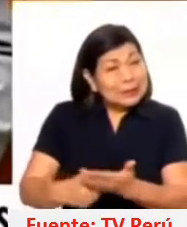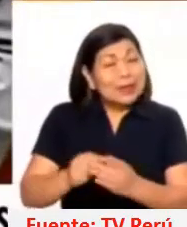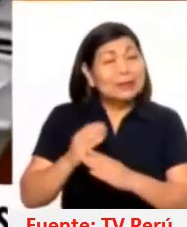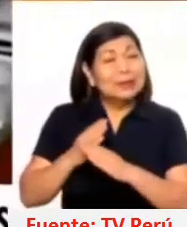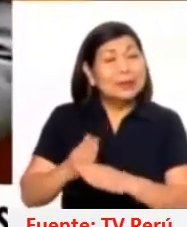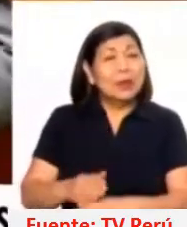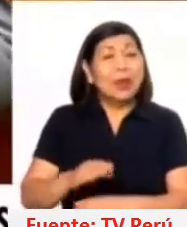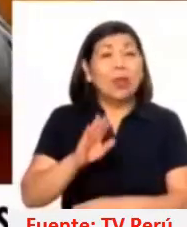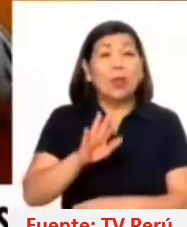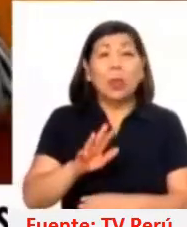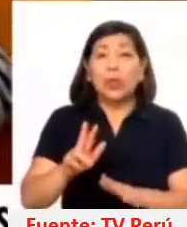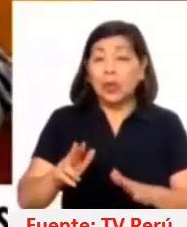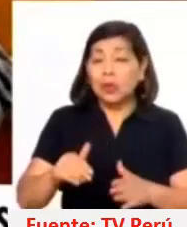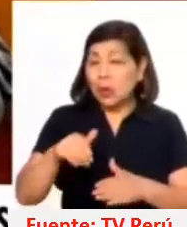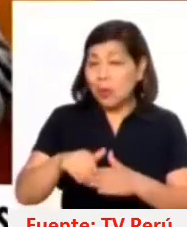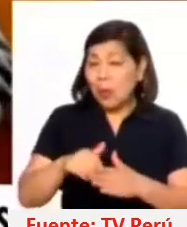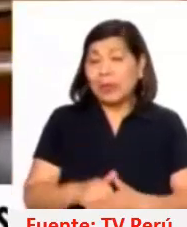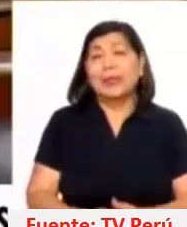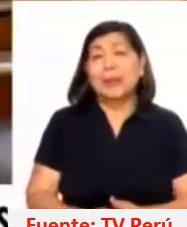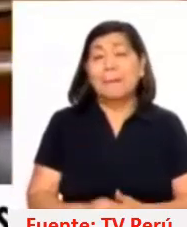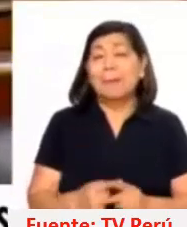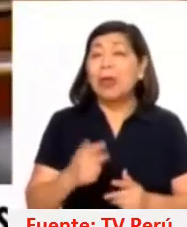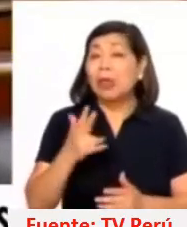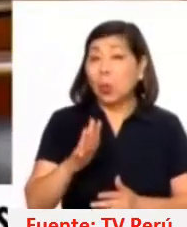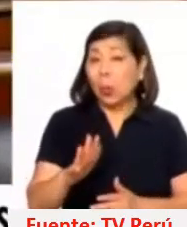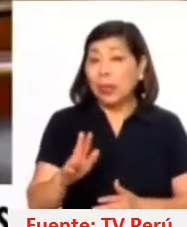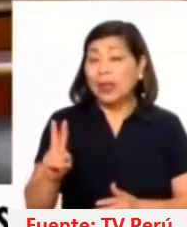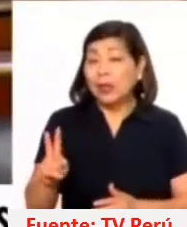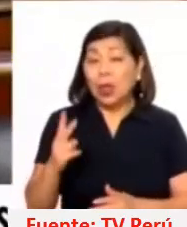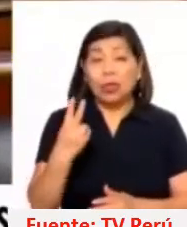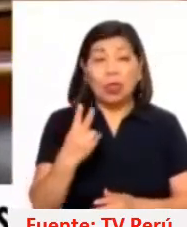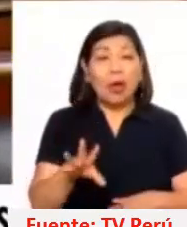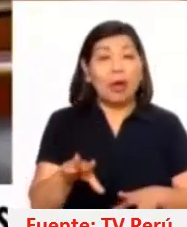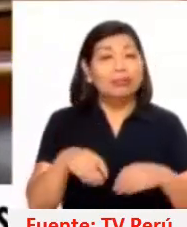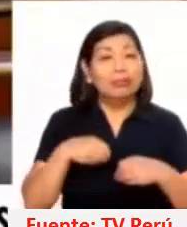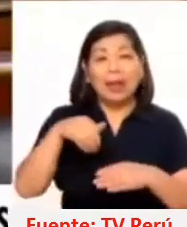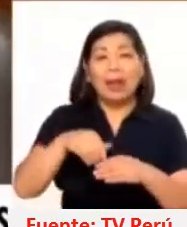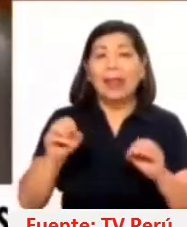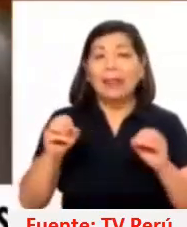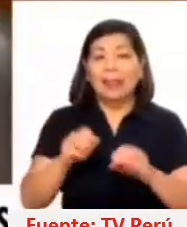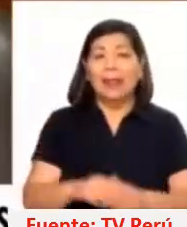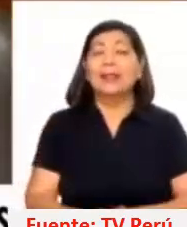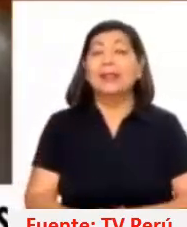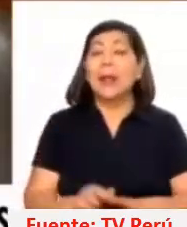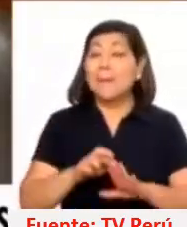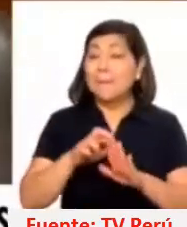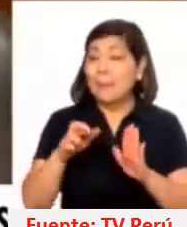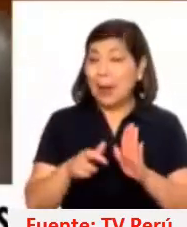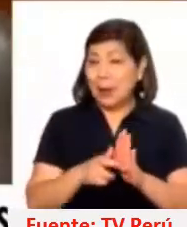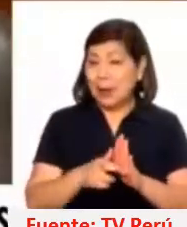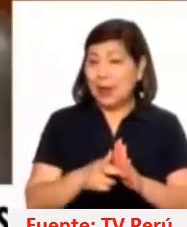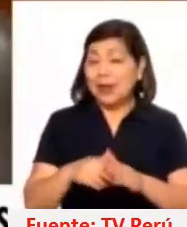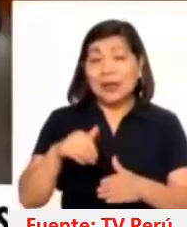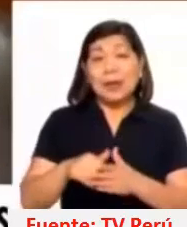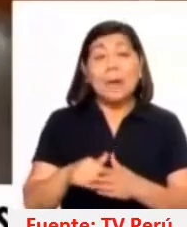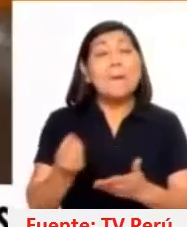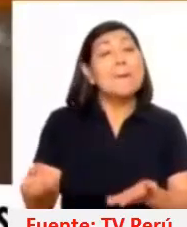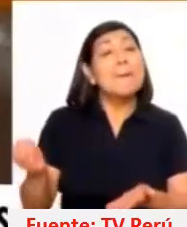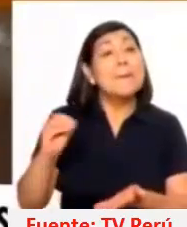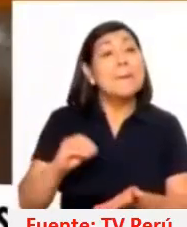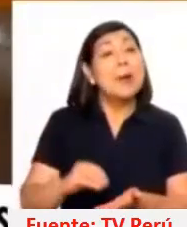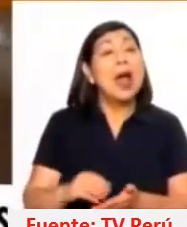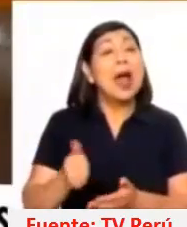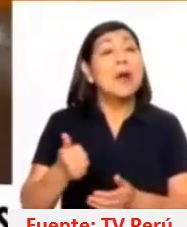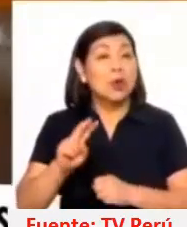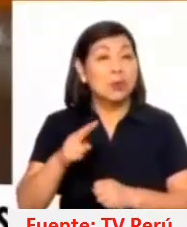entonces para qué el Congreso ha convocado mañana para discutir un nuevo proyecto que ha sido planteado por la izquierda. Vamos a ver lo que fue